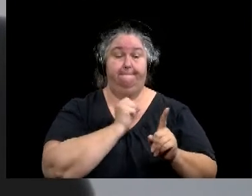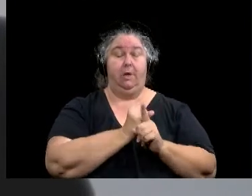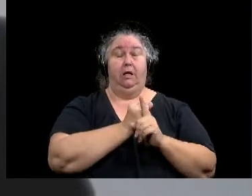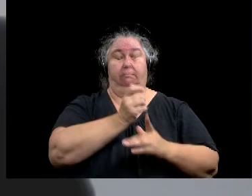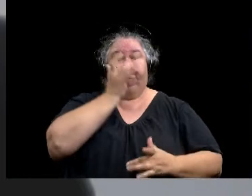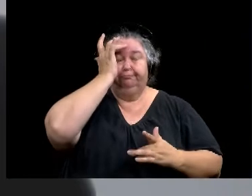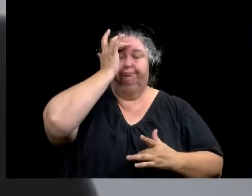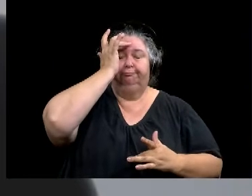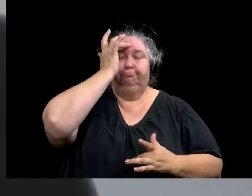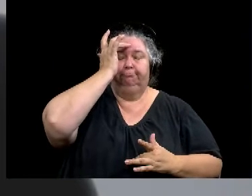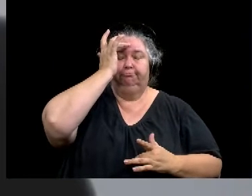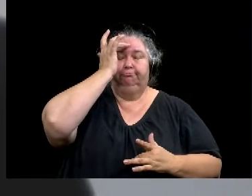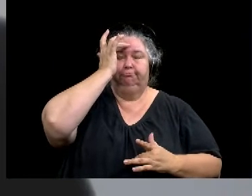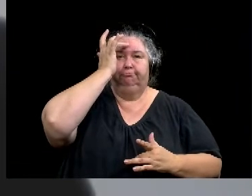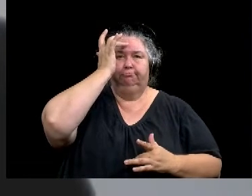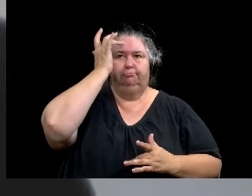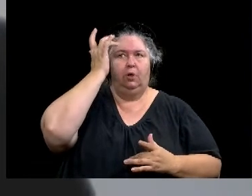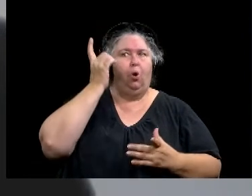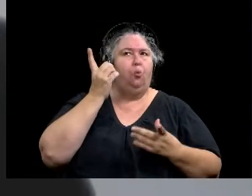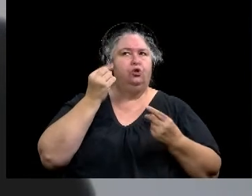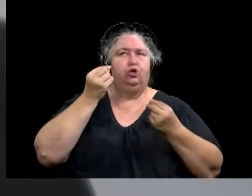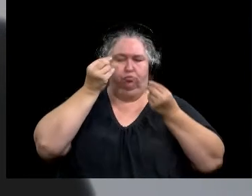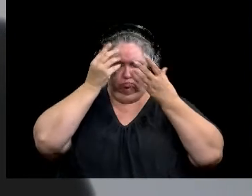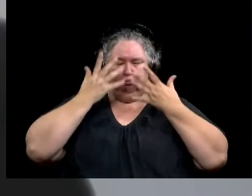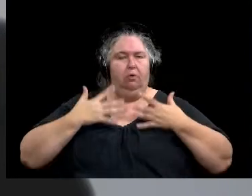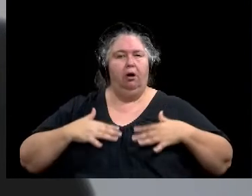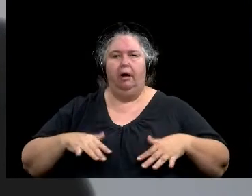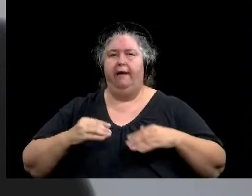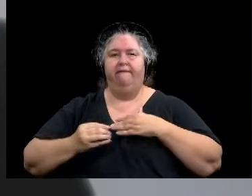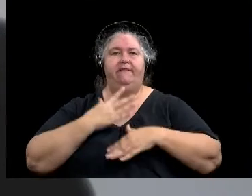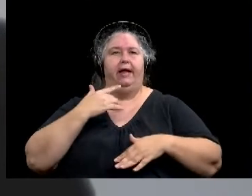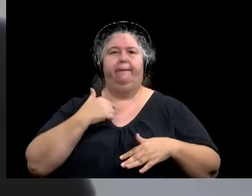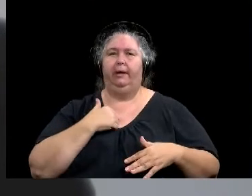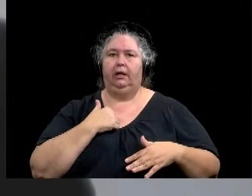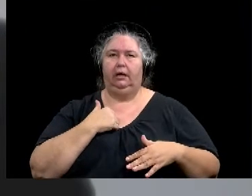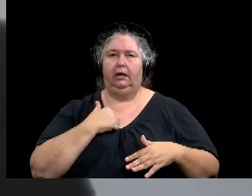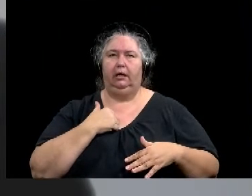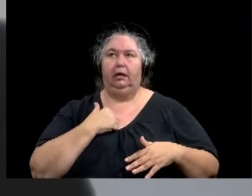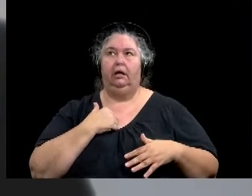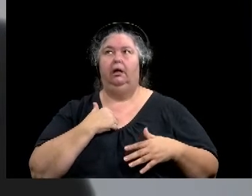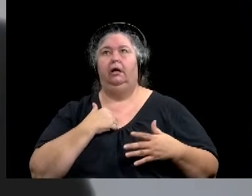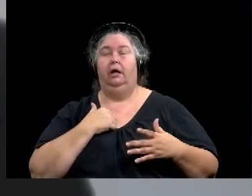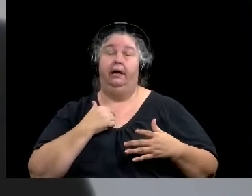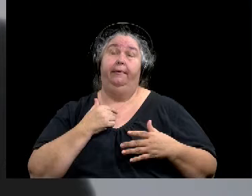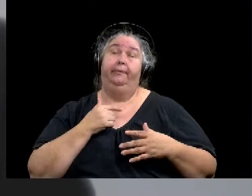contactan la enfermedad que sucede con ellos que vemos les afecta